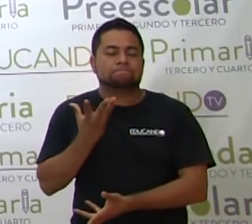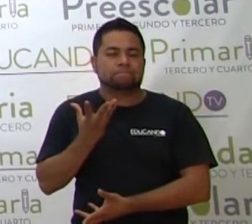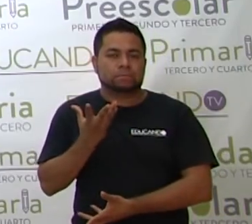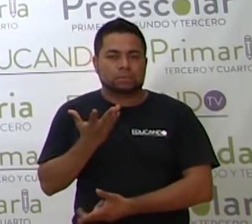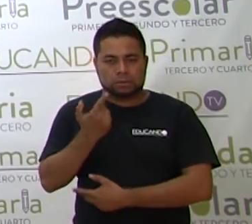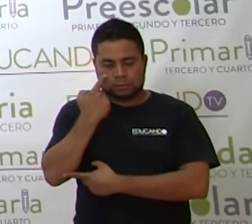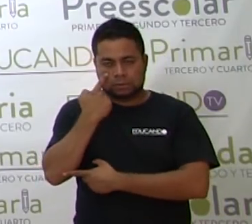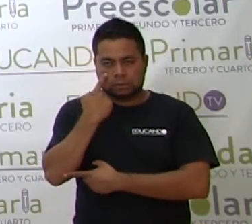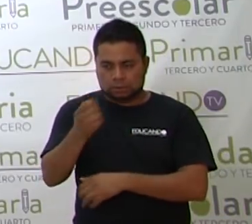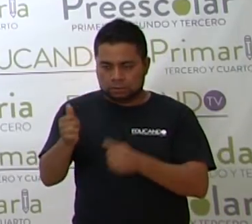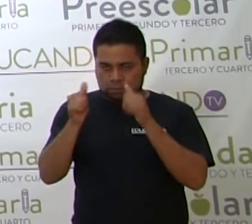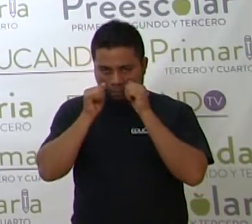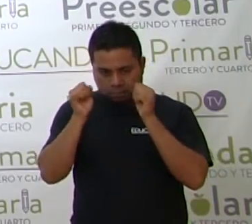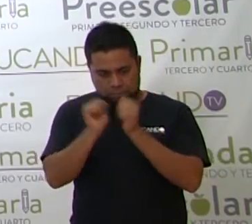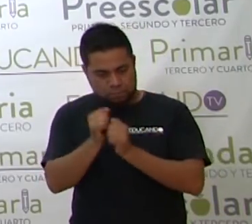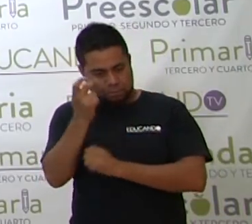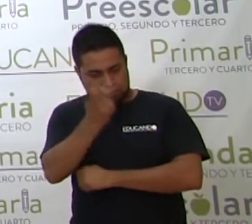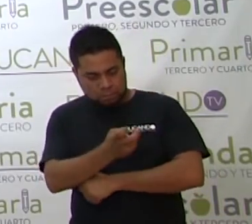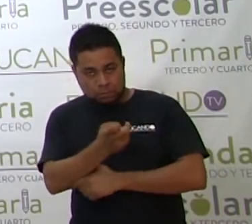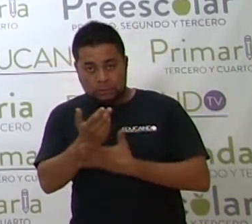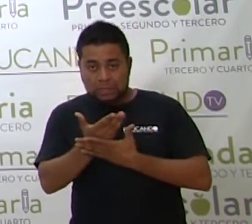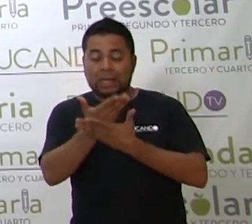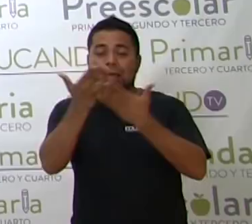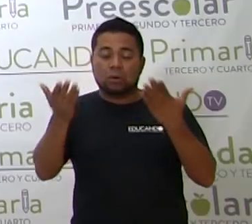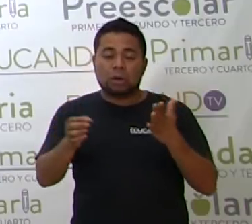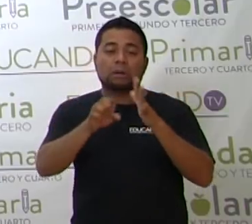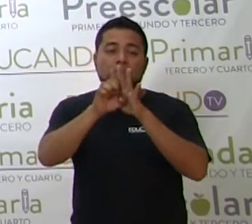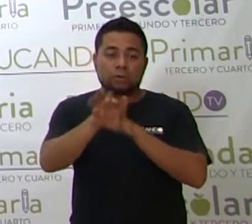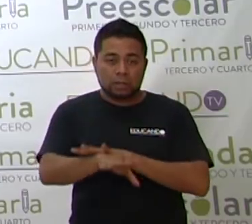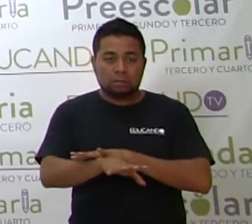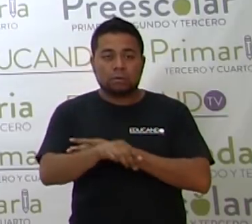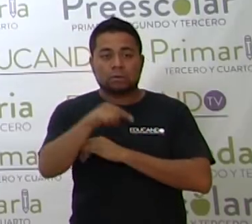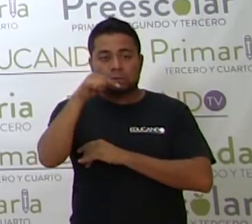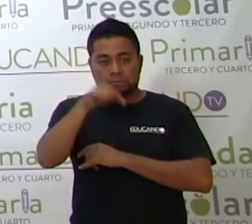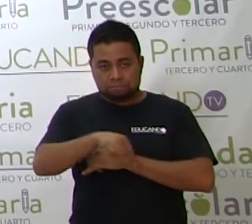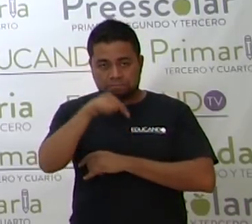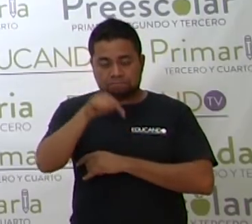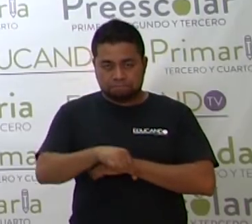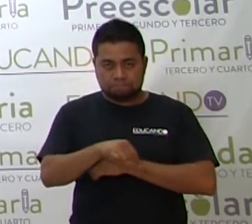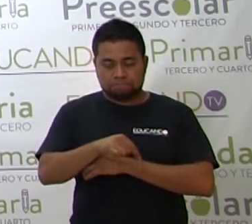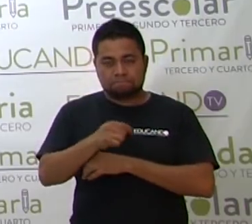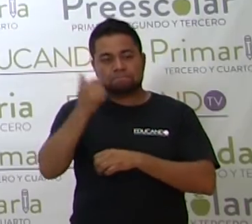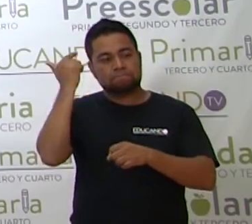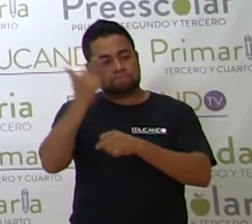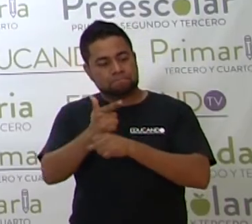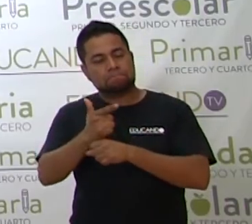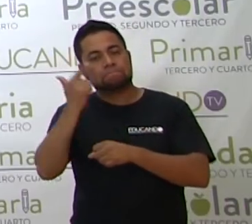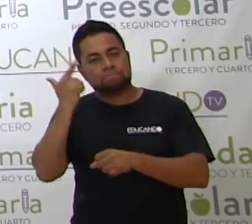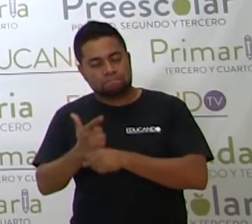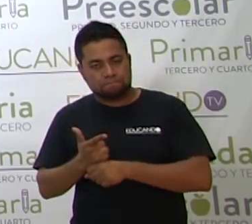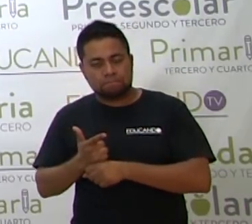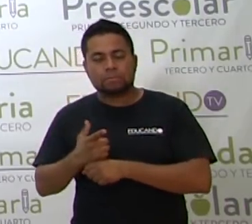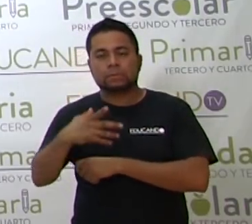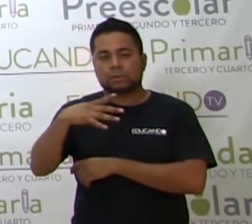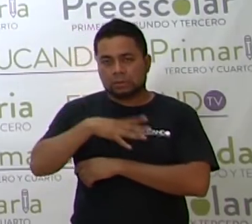Mucha atención con esta parte, porque ahora estamos dando cuenta de que